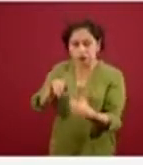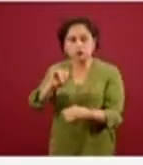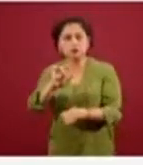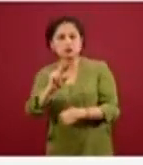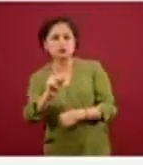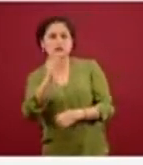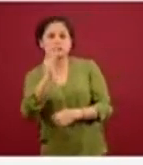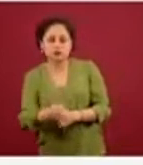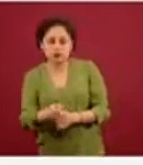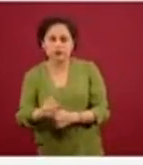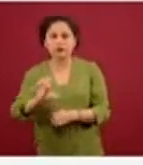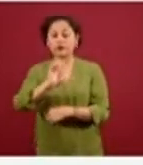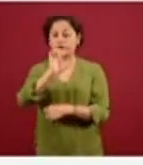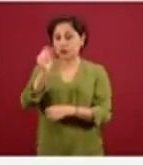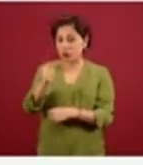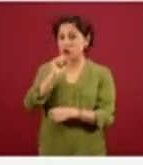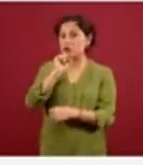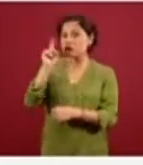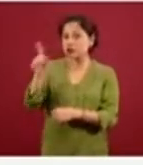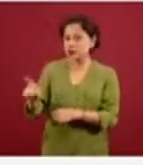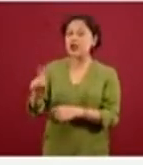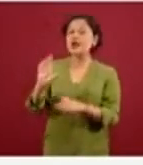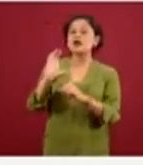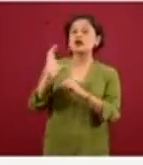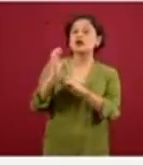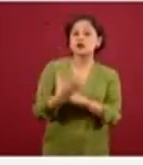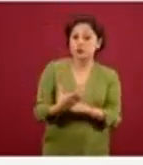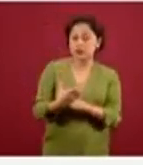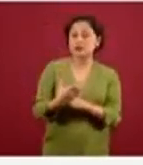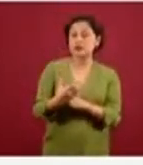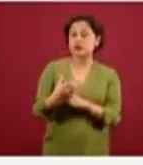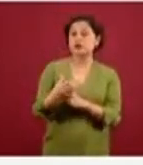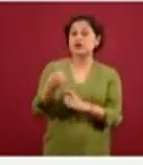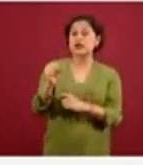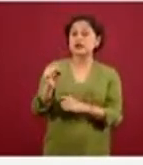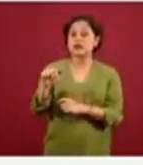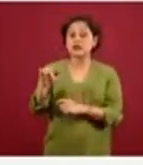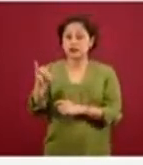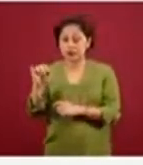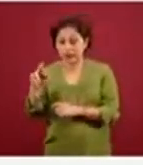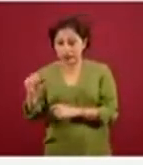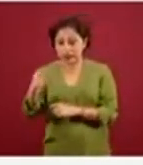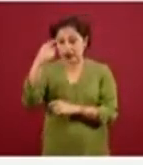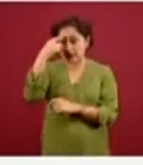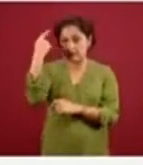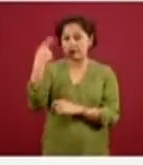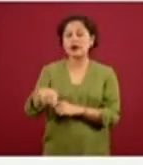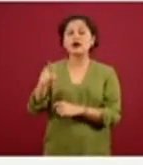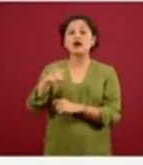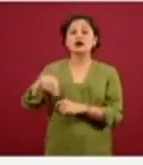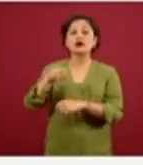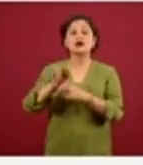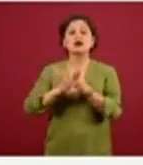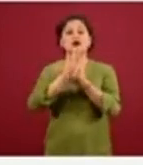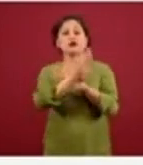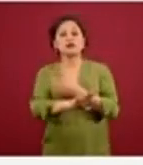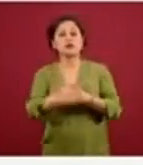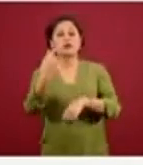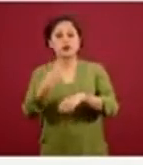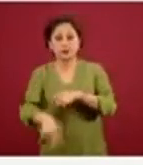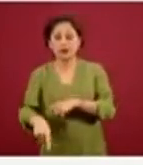y autorizado por la Comisión de Autorización Sanitaria de la Comisión Federal para Protección contra Riesgos Sanitarios, COFEPRIS.